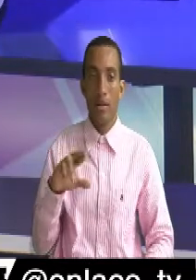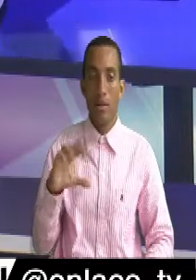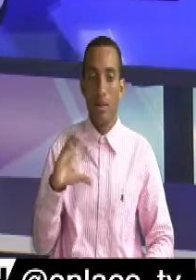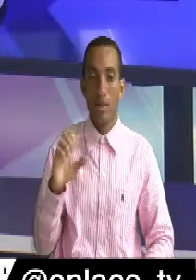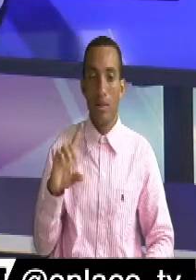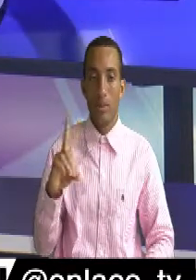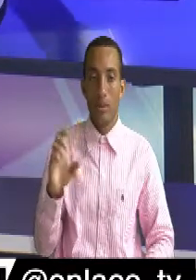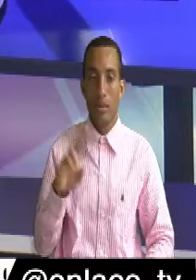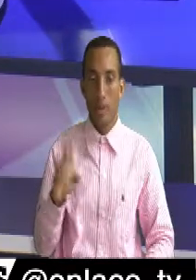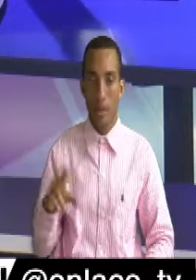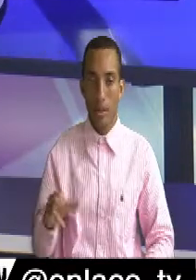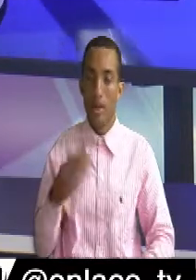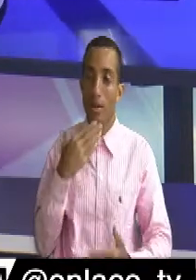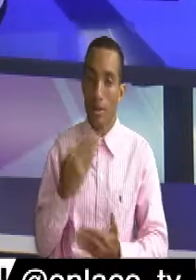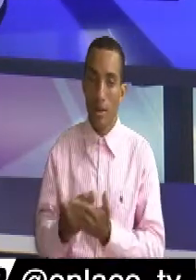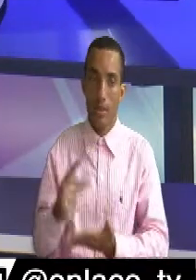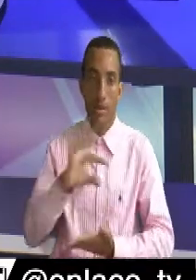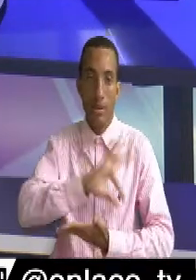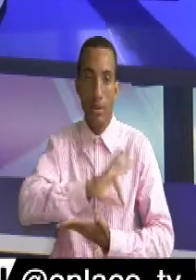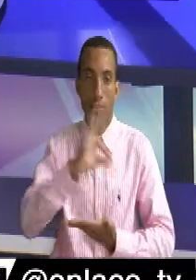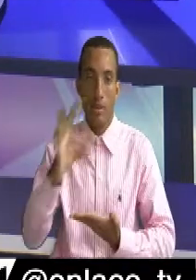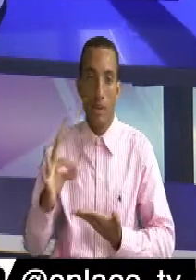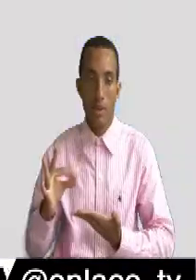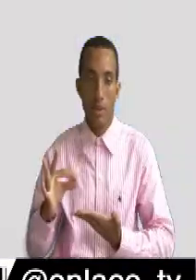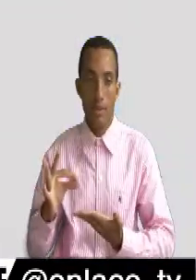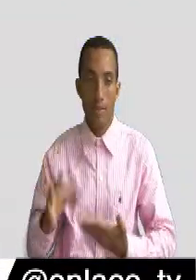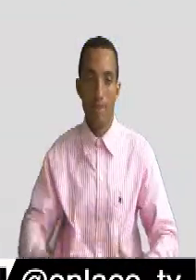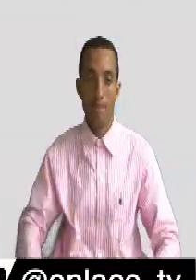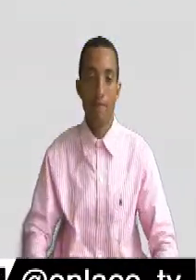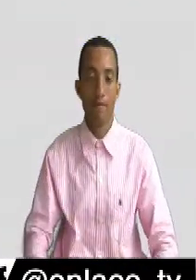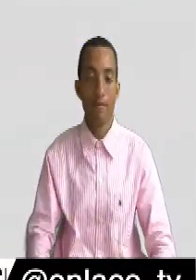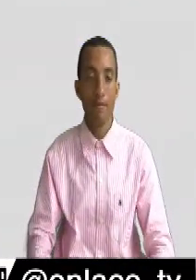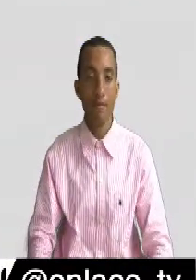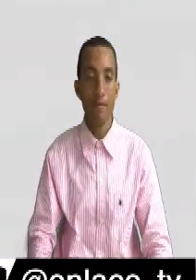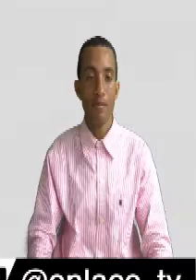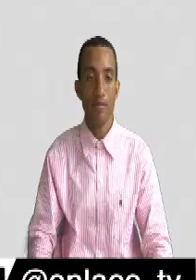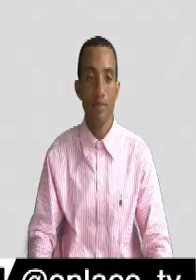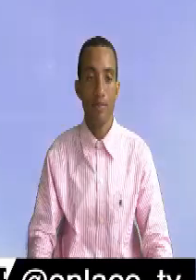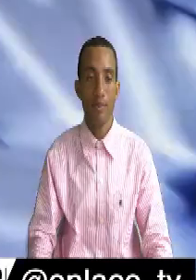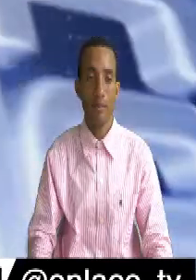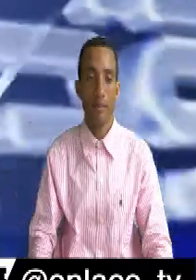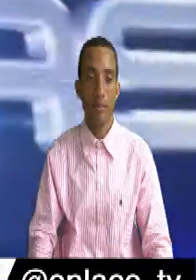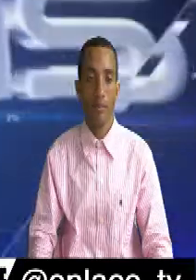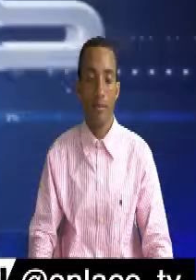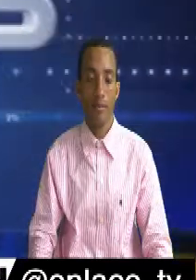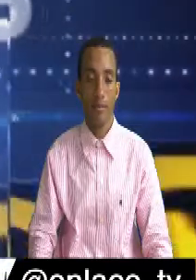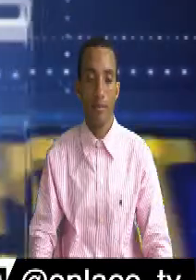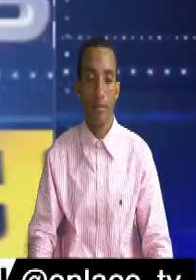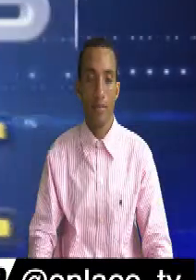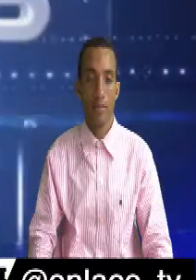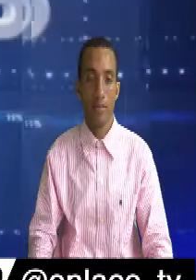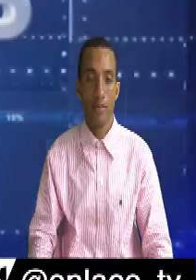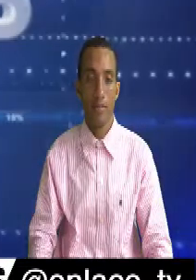sus hogares gracias a Impala Terminals. Con el patrocinio de Impala Terminals.